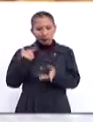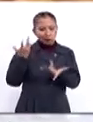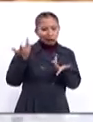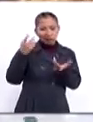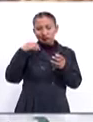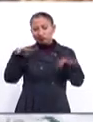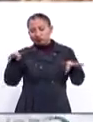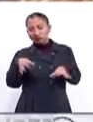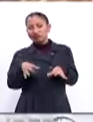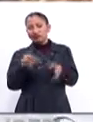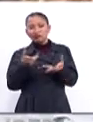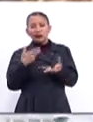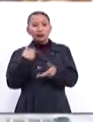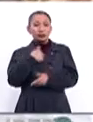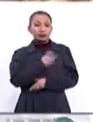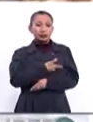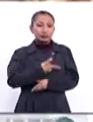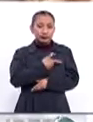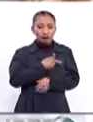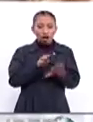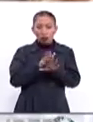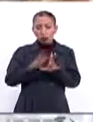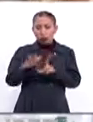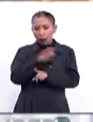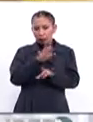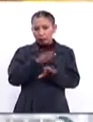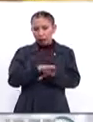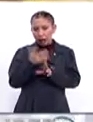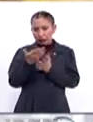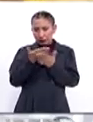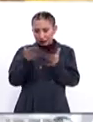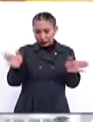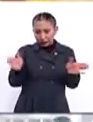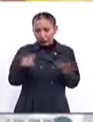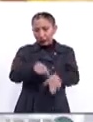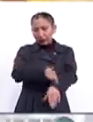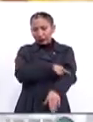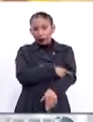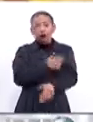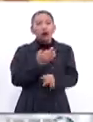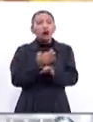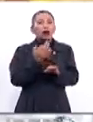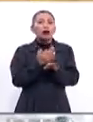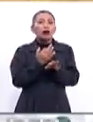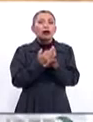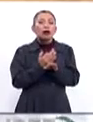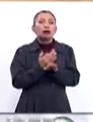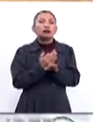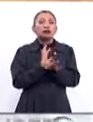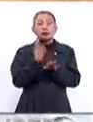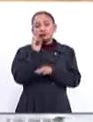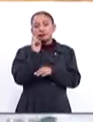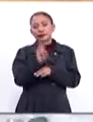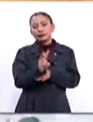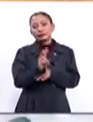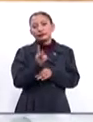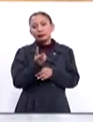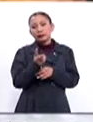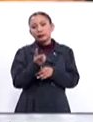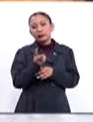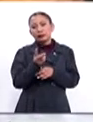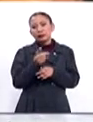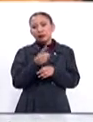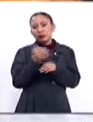sí, y que a mí me gustaría darle un contexto un poco más amplio. Hasta el momento estamos observando lecturas